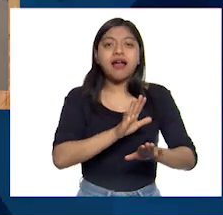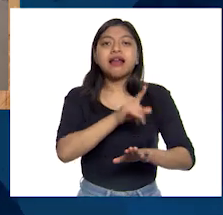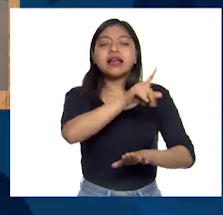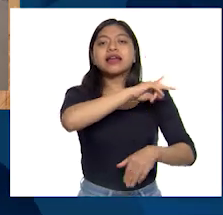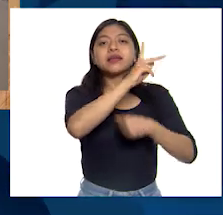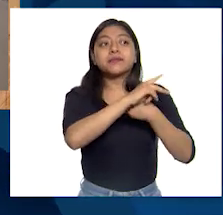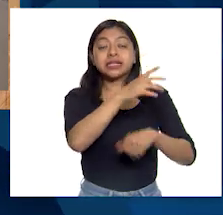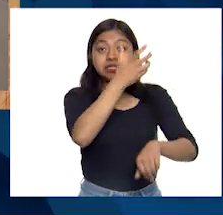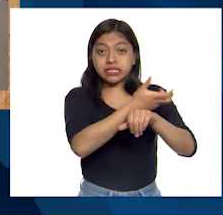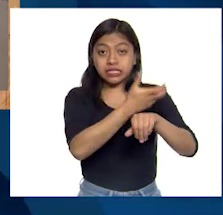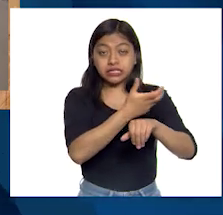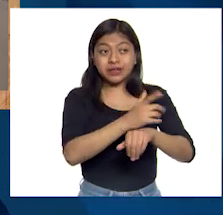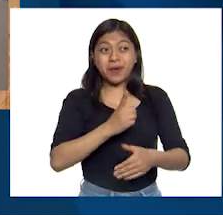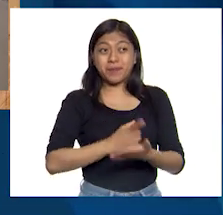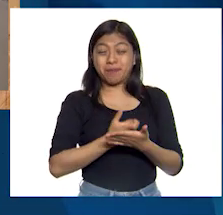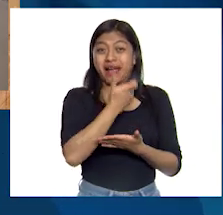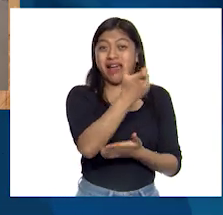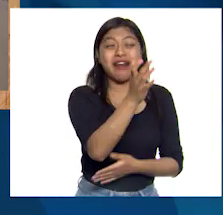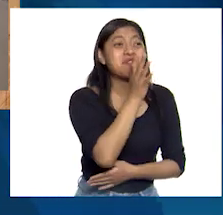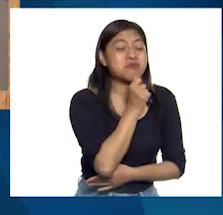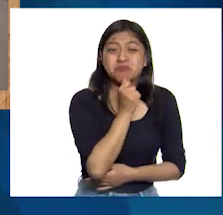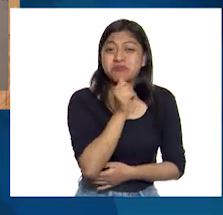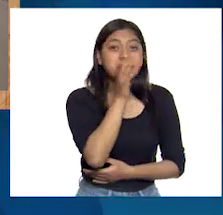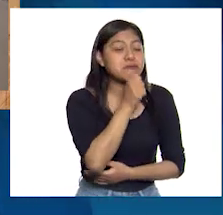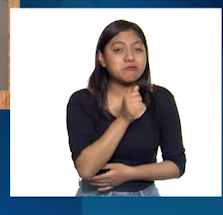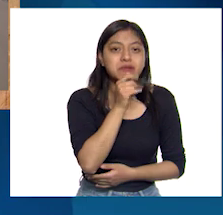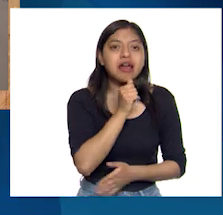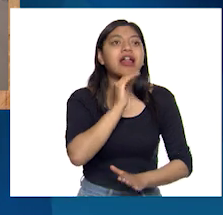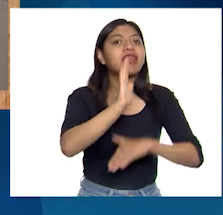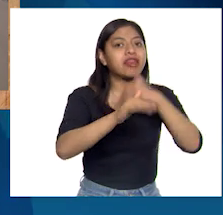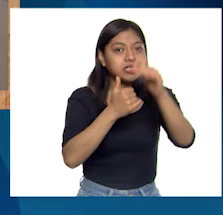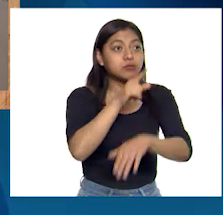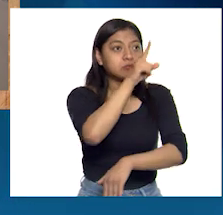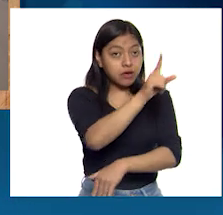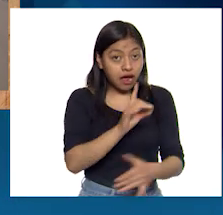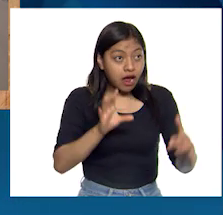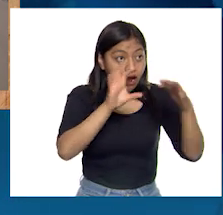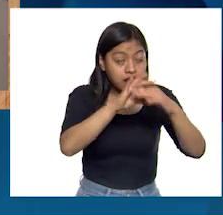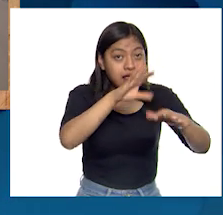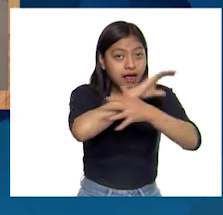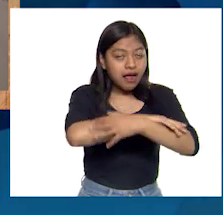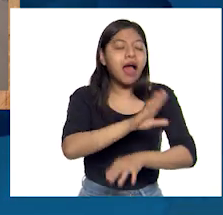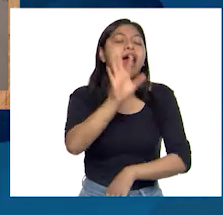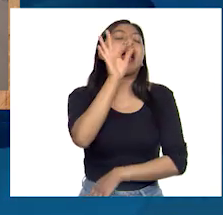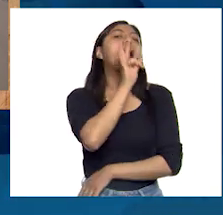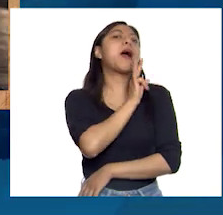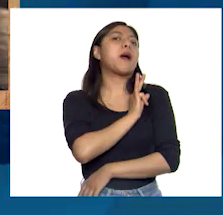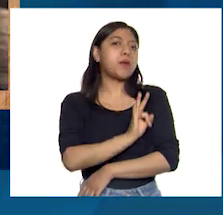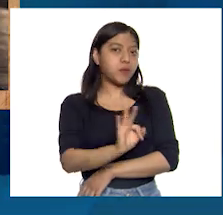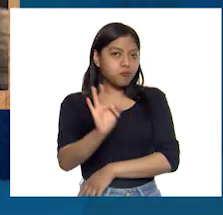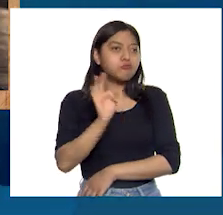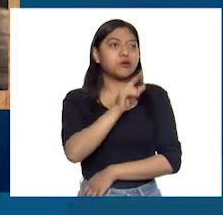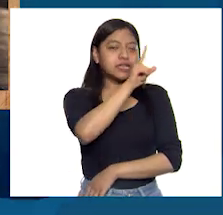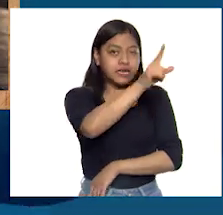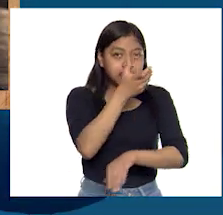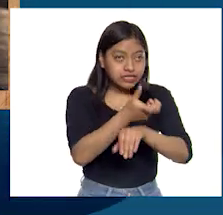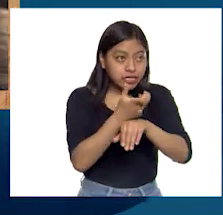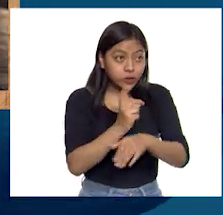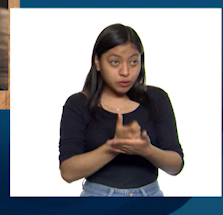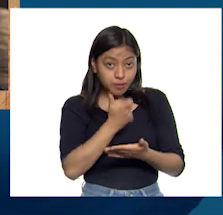extranjero y que no había podido pagar por los altos intereses durante mucho tiempo, en esta coyuntura la negociación le permitió que se pudiera